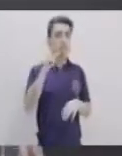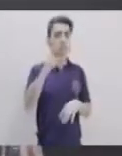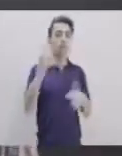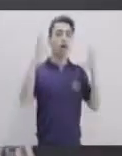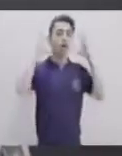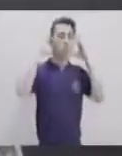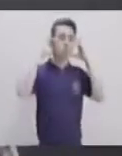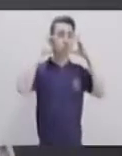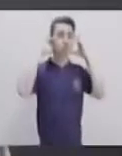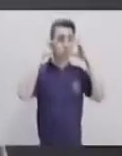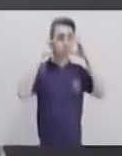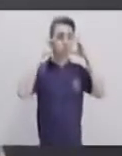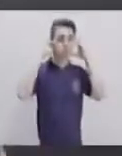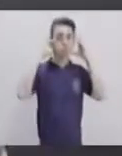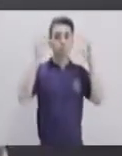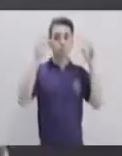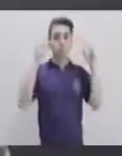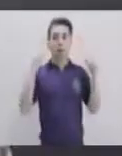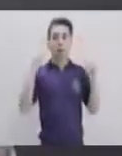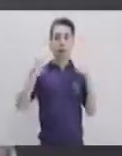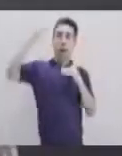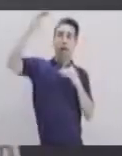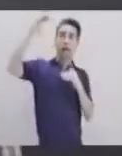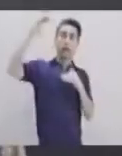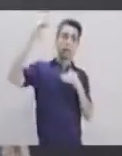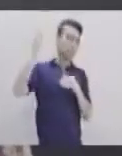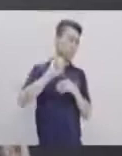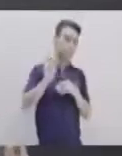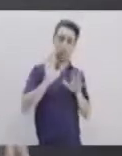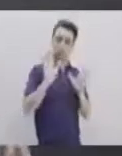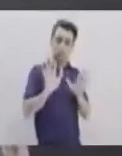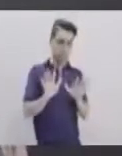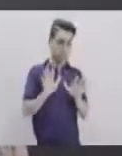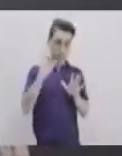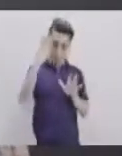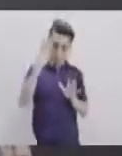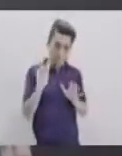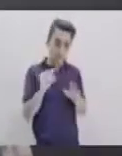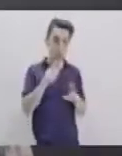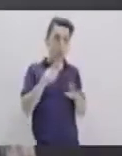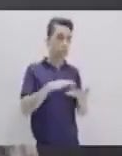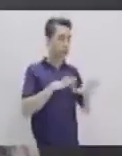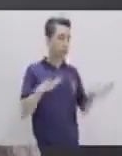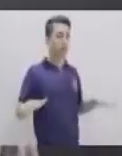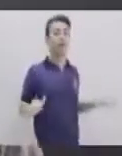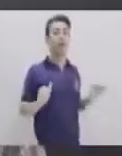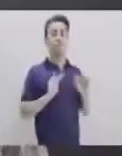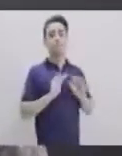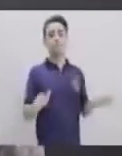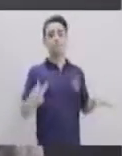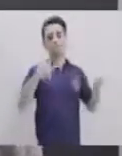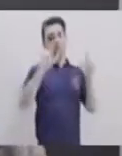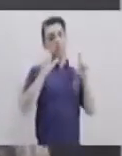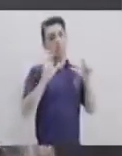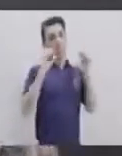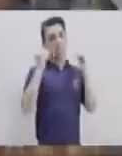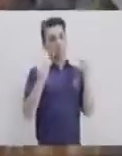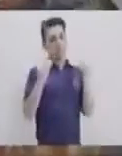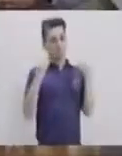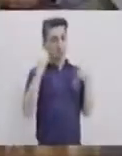audífonos con música muy alta, mantengan todo su espacio con un ambiente tranquilo y van a cuidar mucho mejor sus